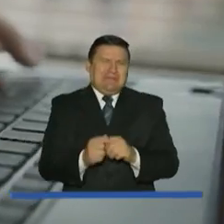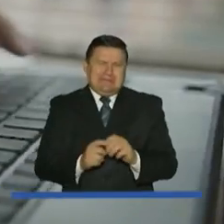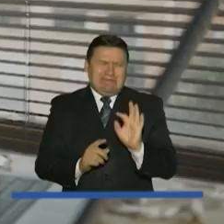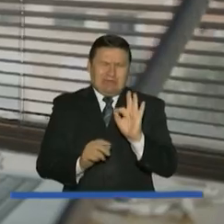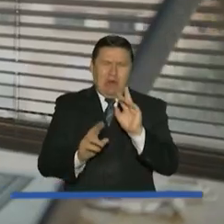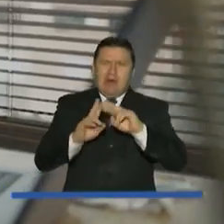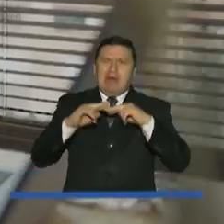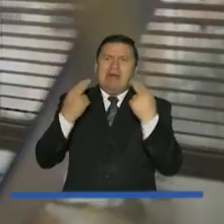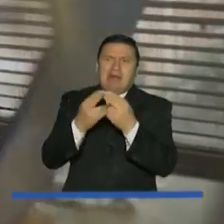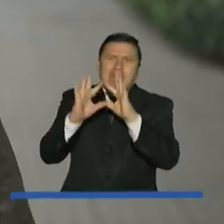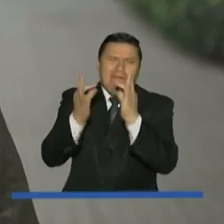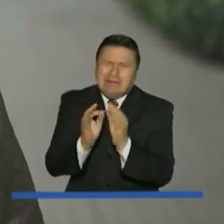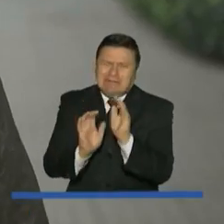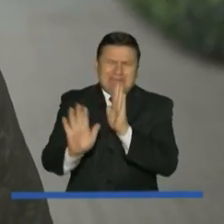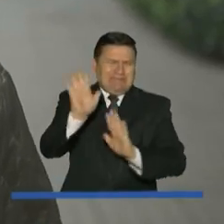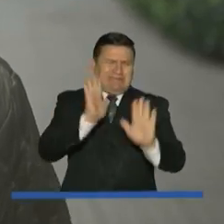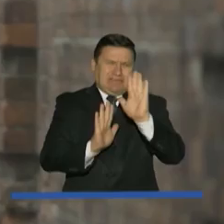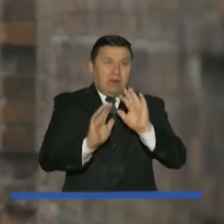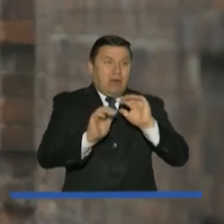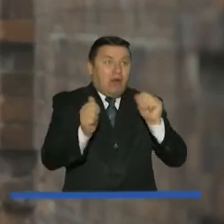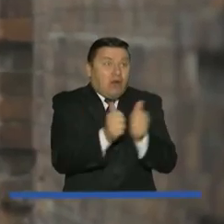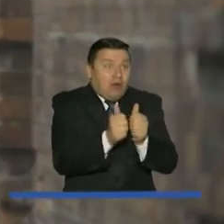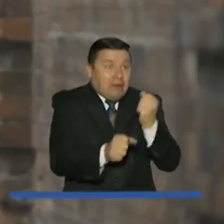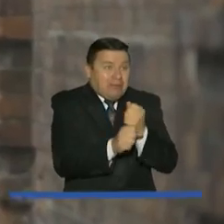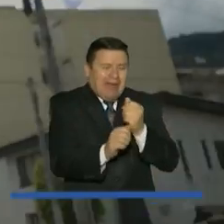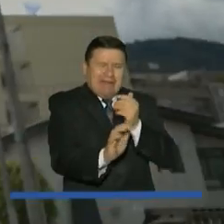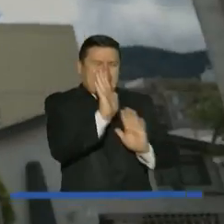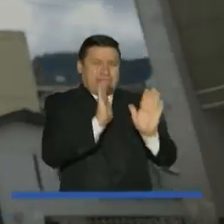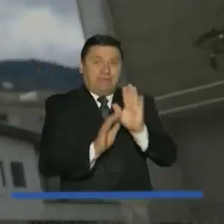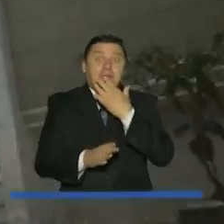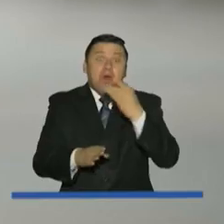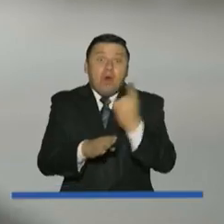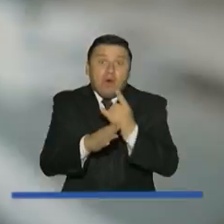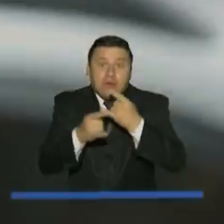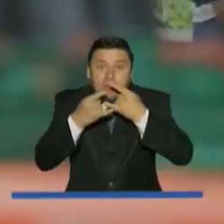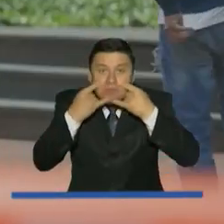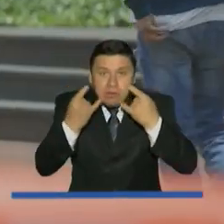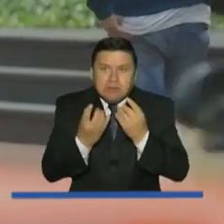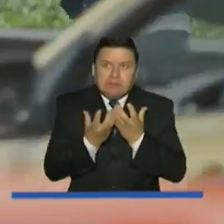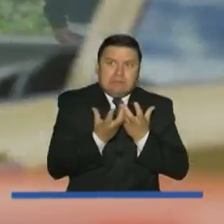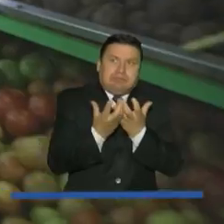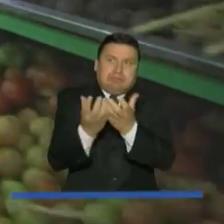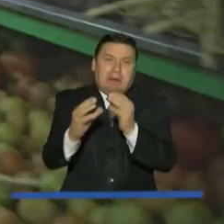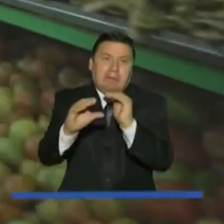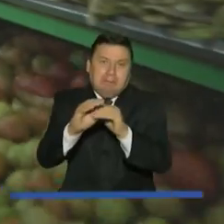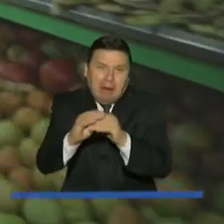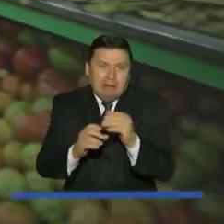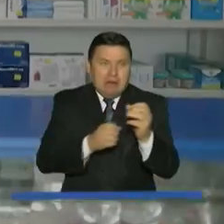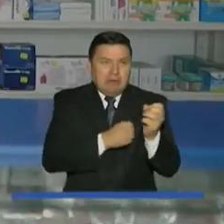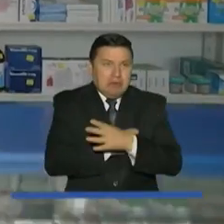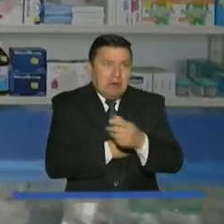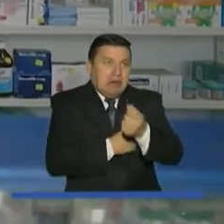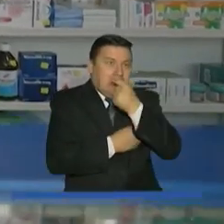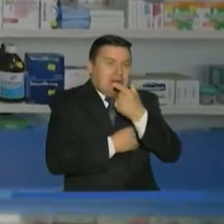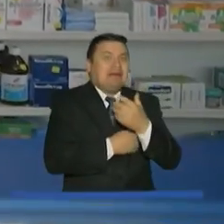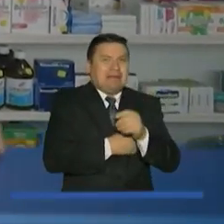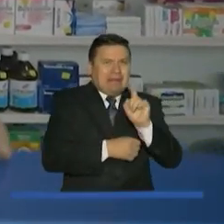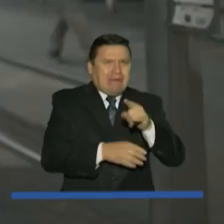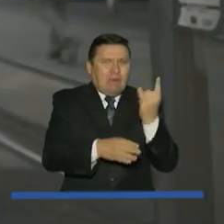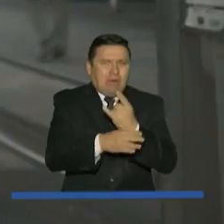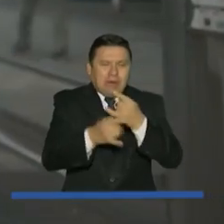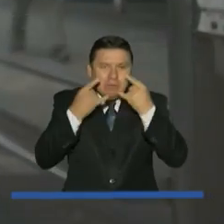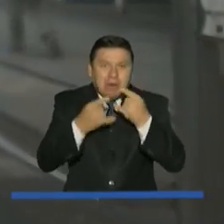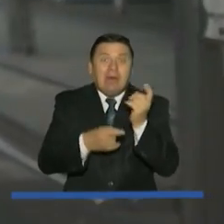Evita reunirte con familiares, amigos o compañeros y utiliza el tapabocas en lugares concurridos como bancos, supermercados, farmacias, así como